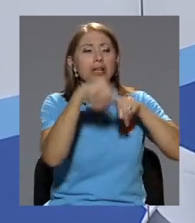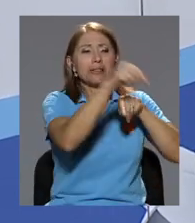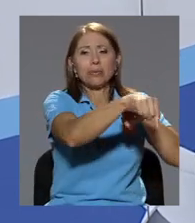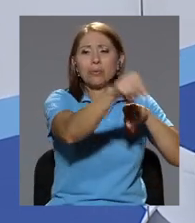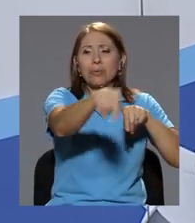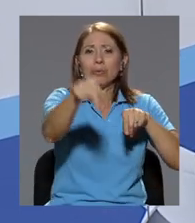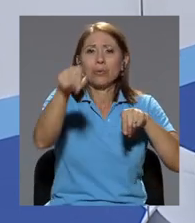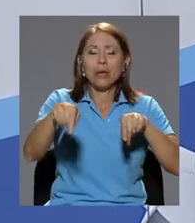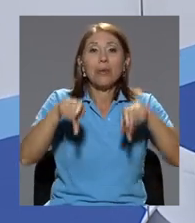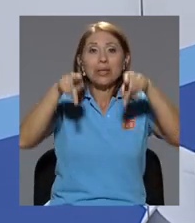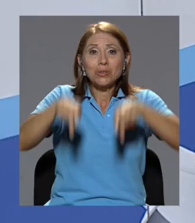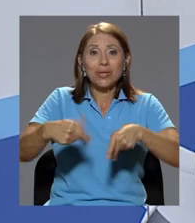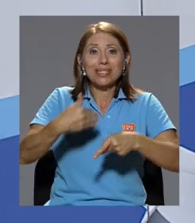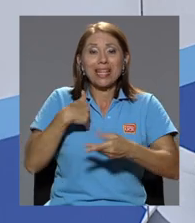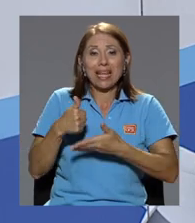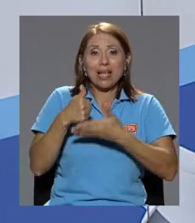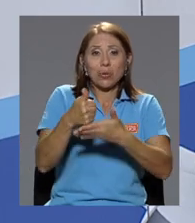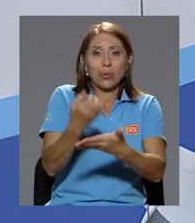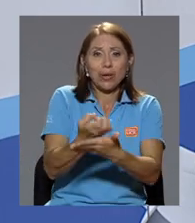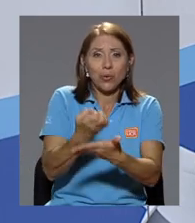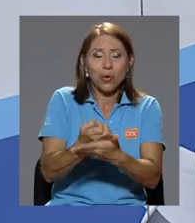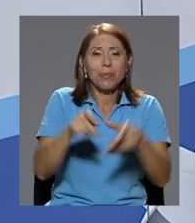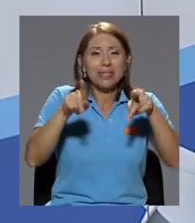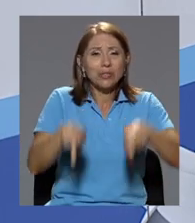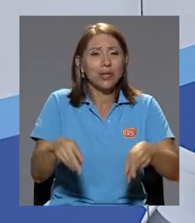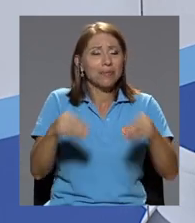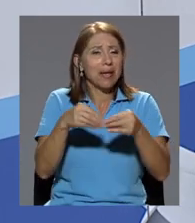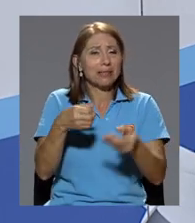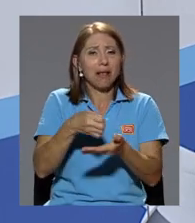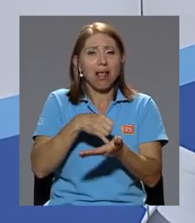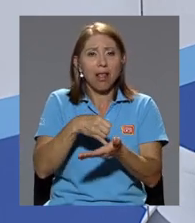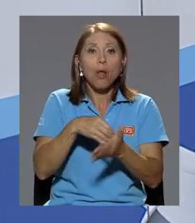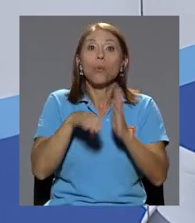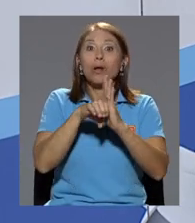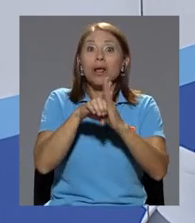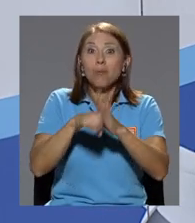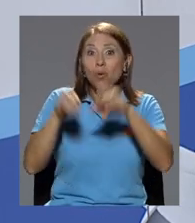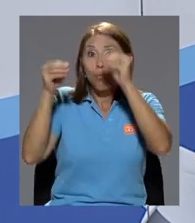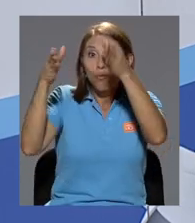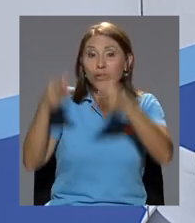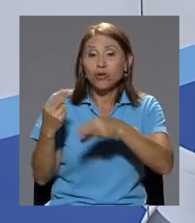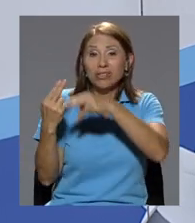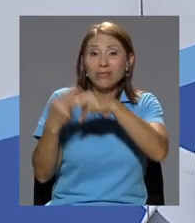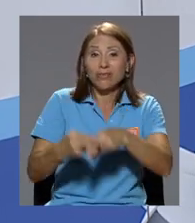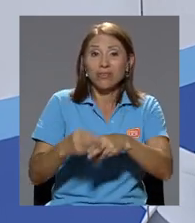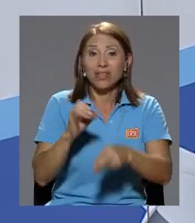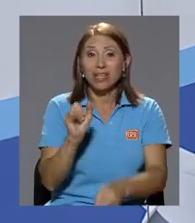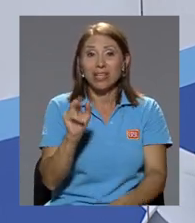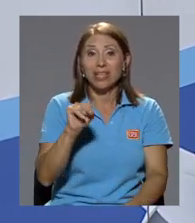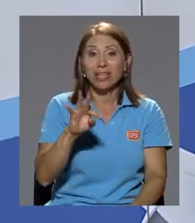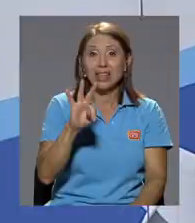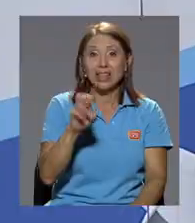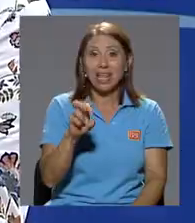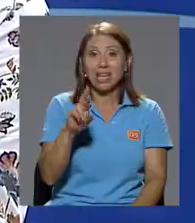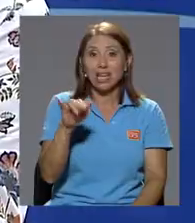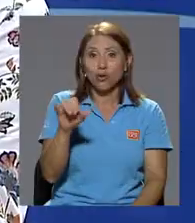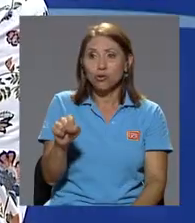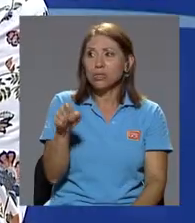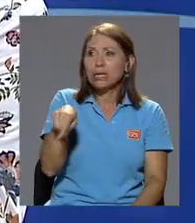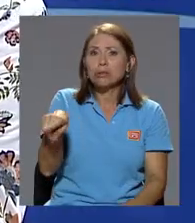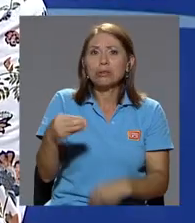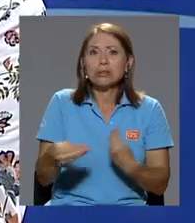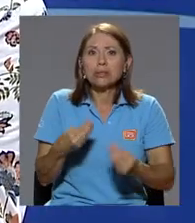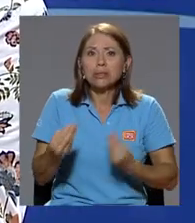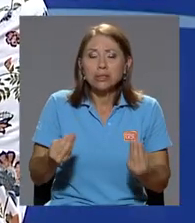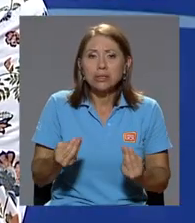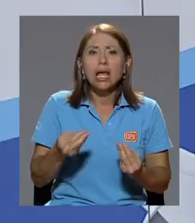con décadas las poblaciones más vulnerables e incluso en los sectores como por él por ejemplo los interinos que si están digamos en estado de vulnerabilidad estas son